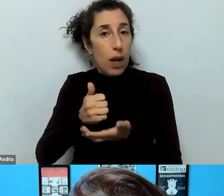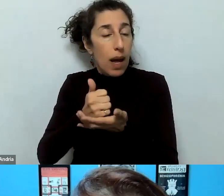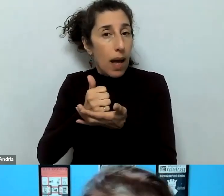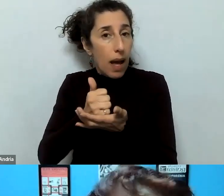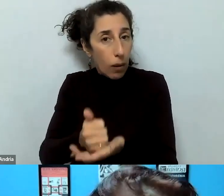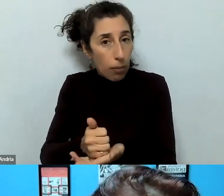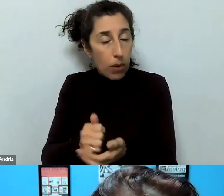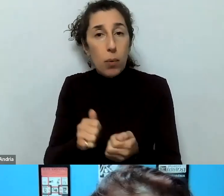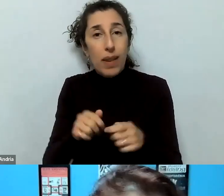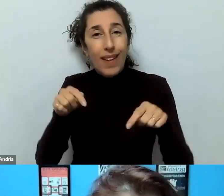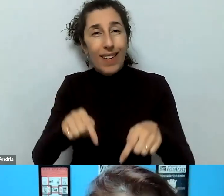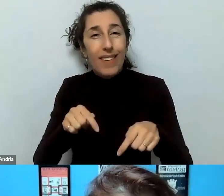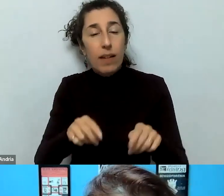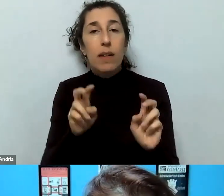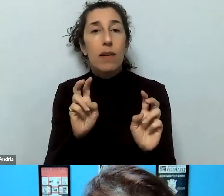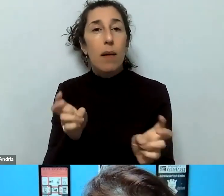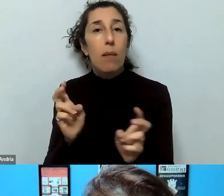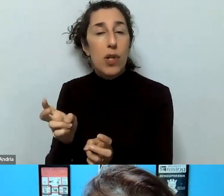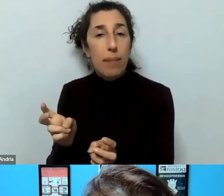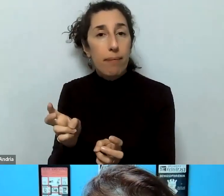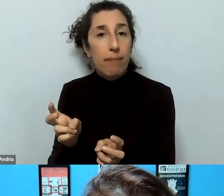en mover la aguja